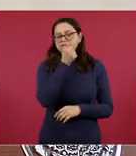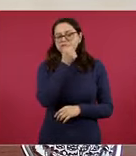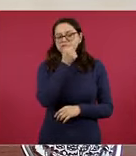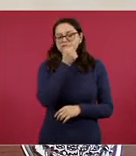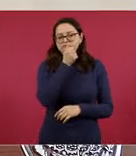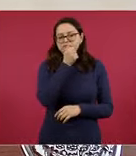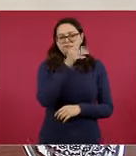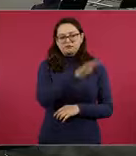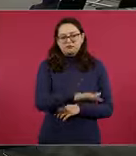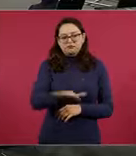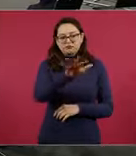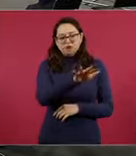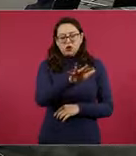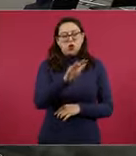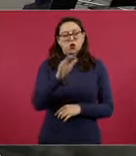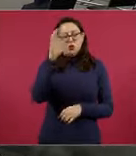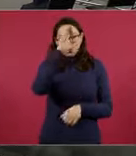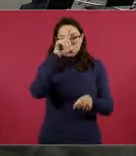especialistas en la cultura maya